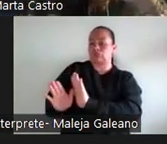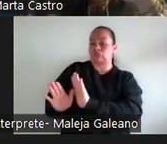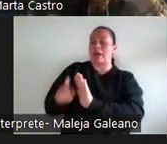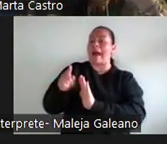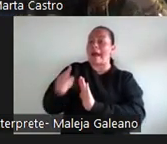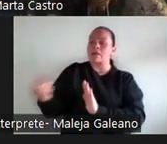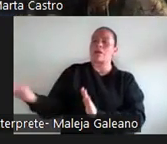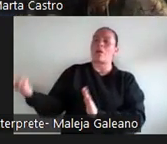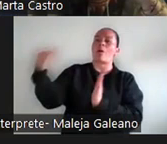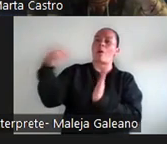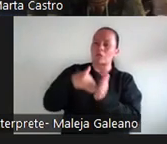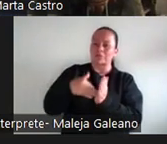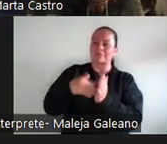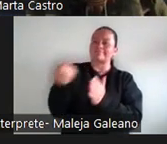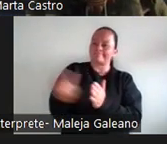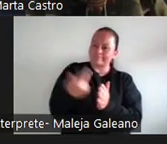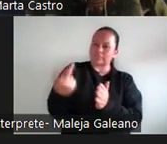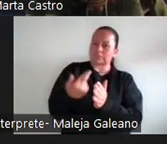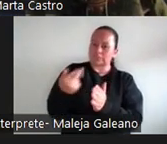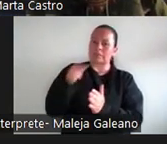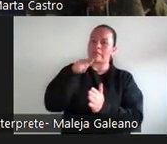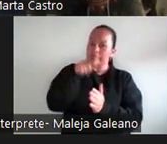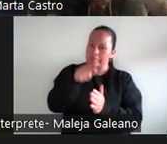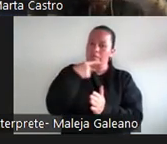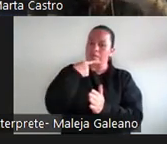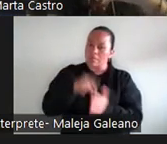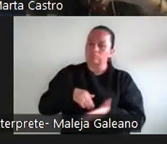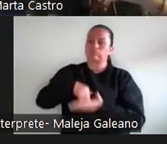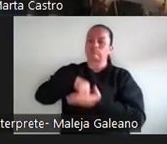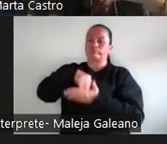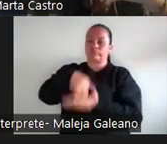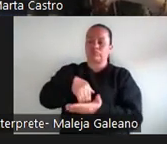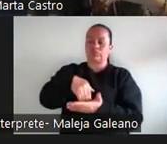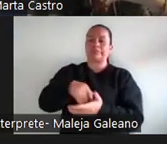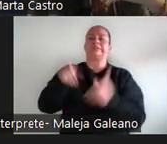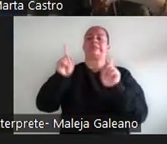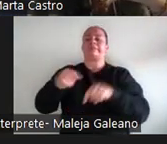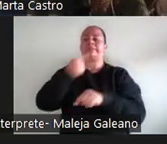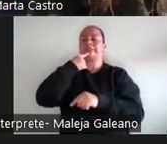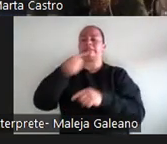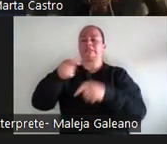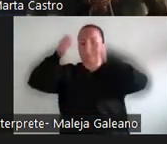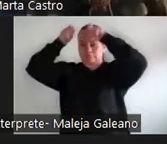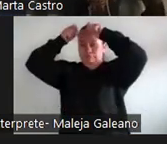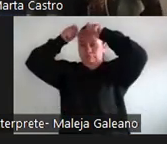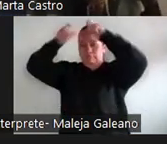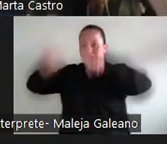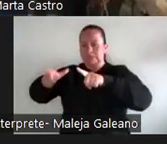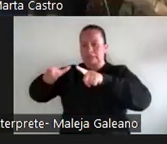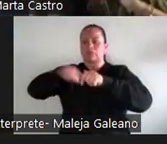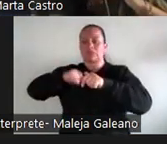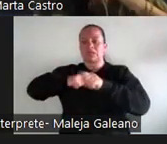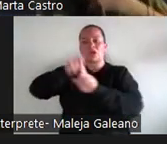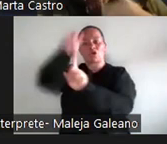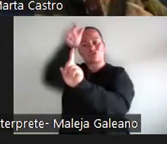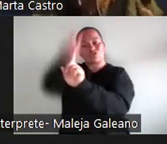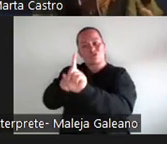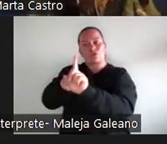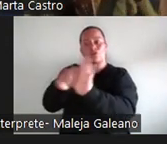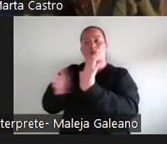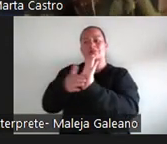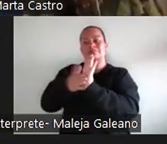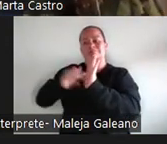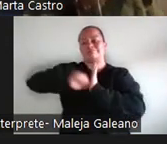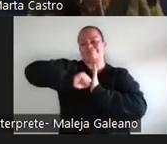y eh reitera también que el estado también tiene un rol en la la garantía de sus derechos entonces